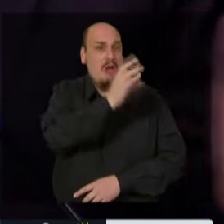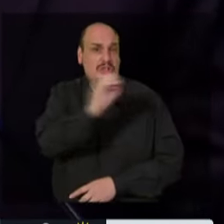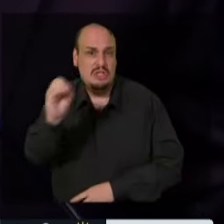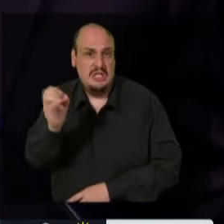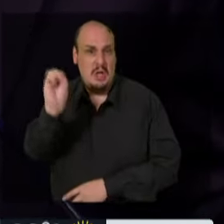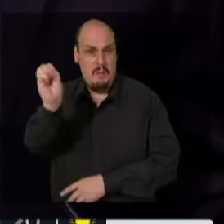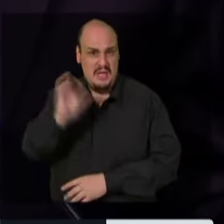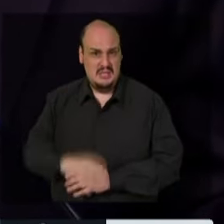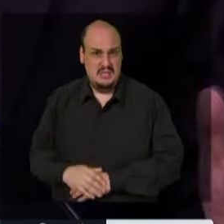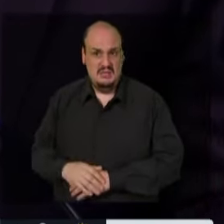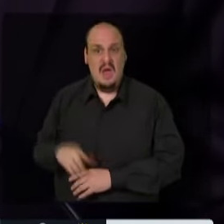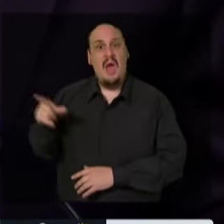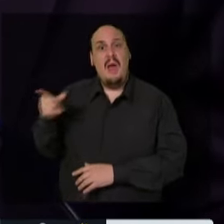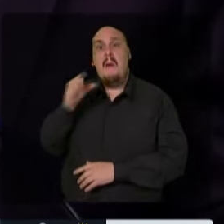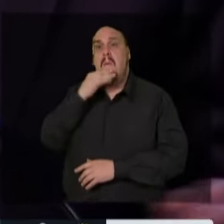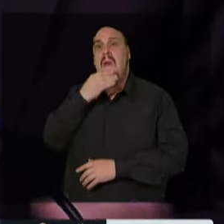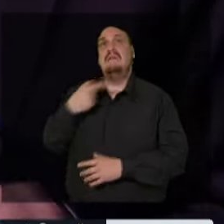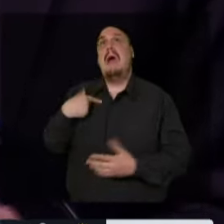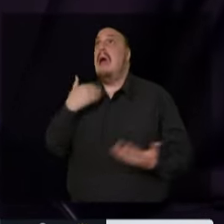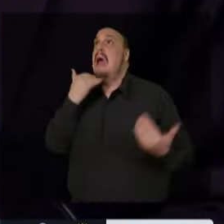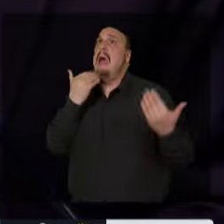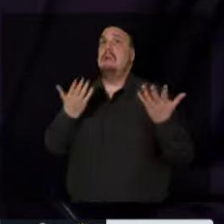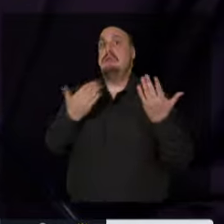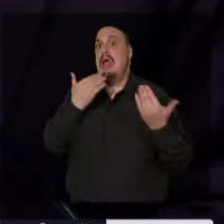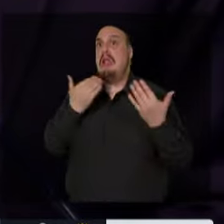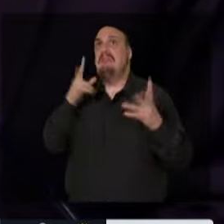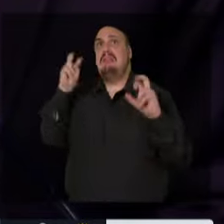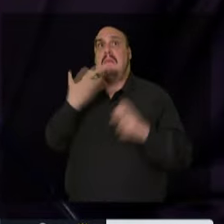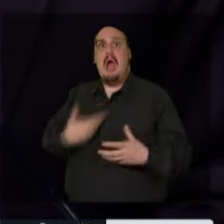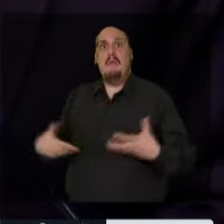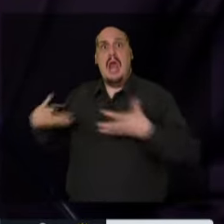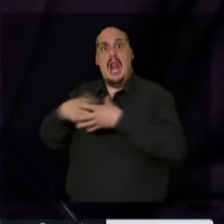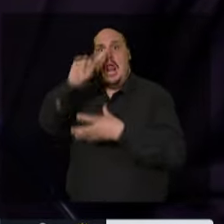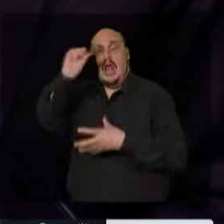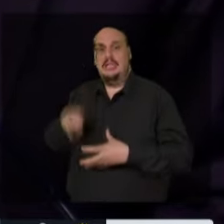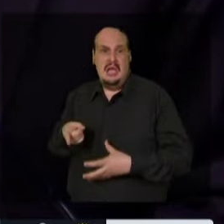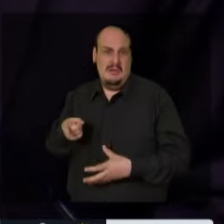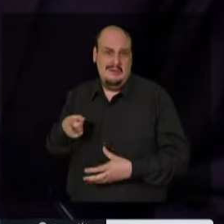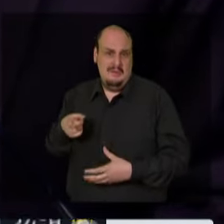puede hacerse el desentendido con el gobierno nacional. Sergio Massa